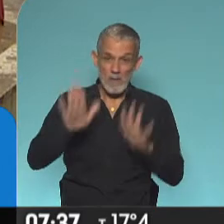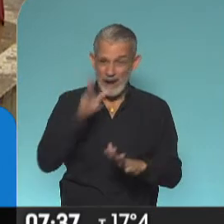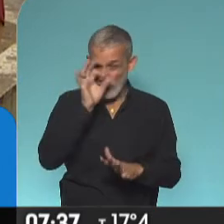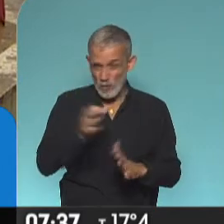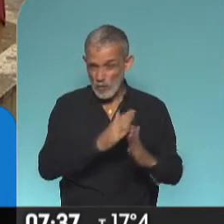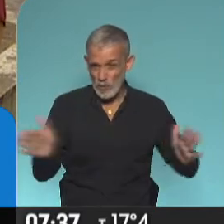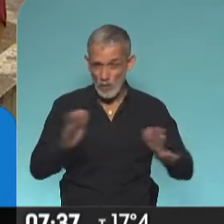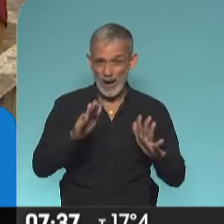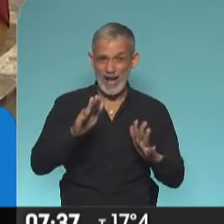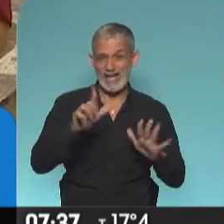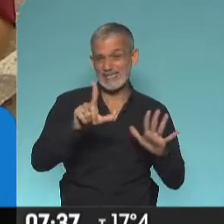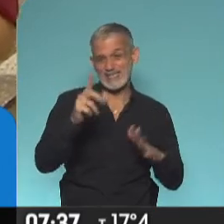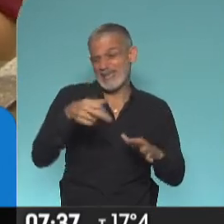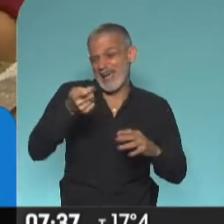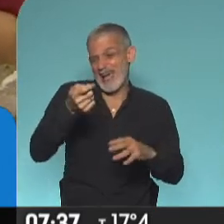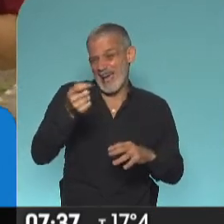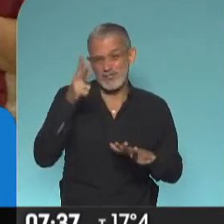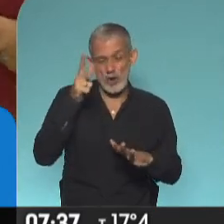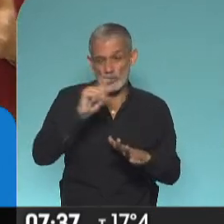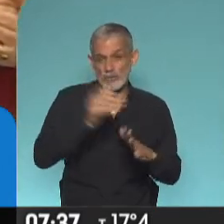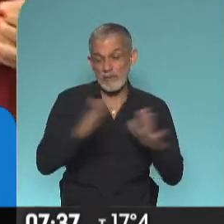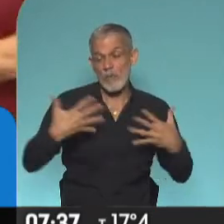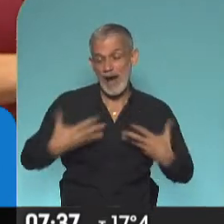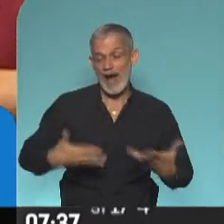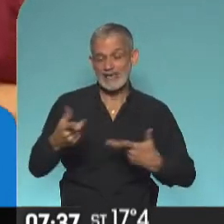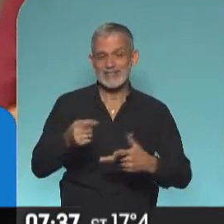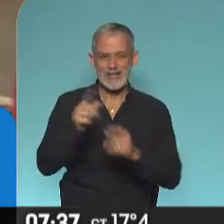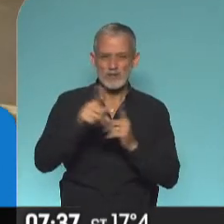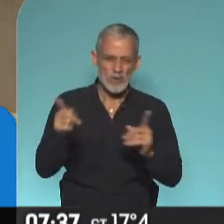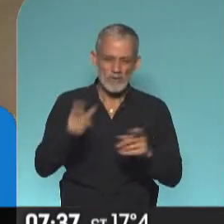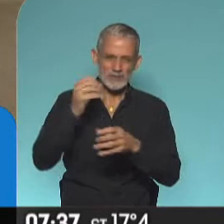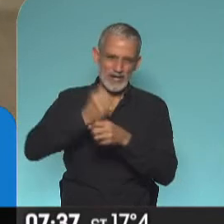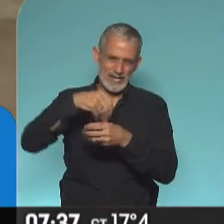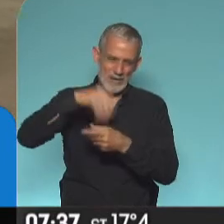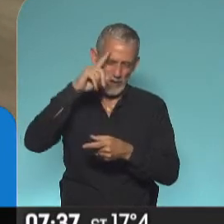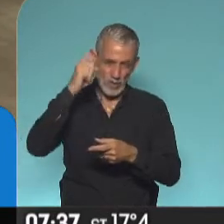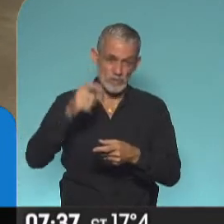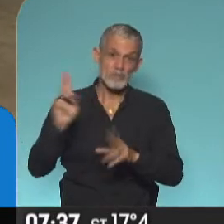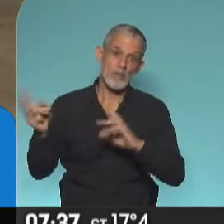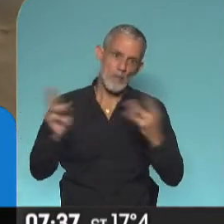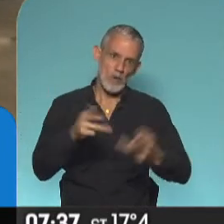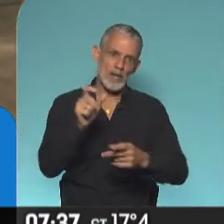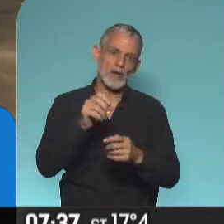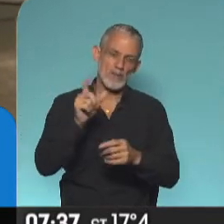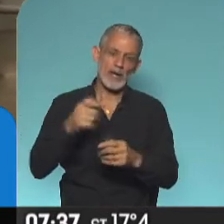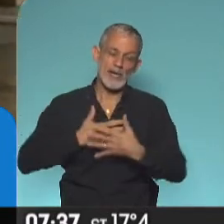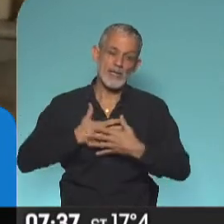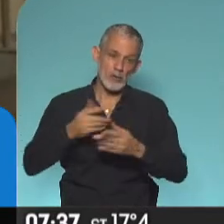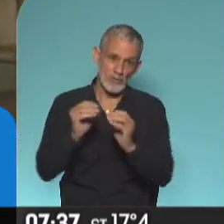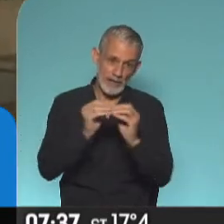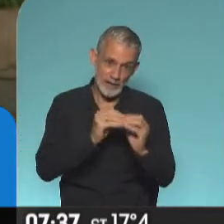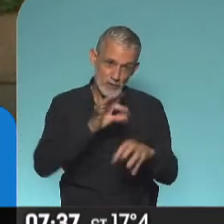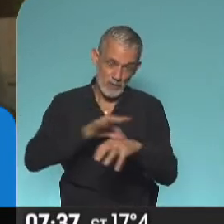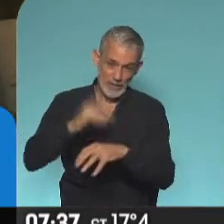estos 7 meses y medio, casi 8, está muy cansada, como todo el personal de la salud. Han perdido compañeros de trabajo, queridos compañeros de trabajo, médicos,